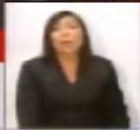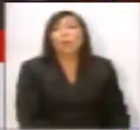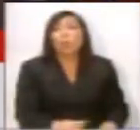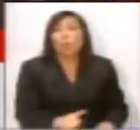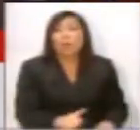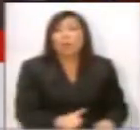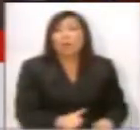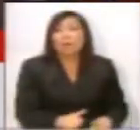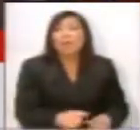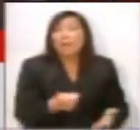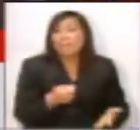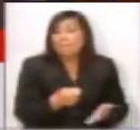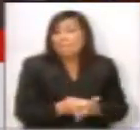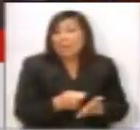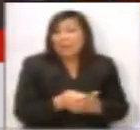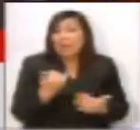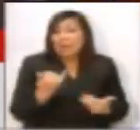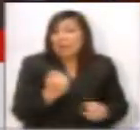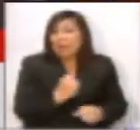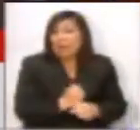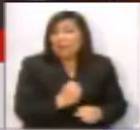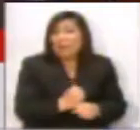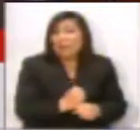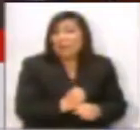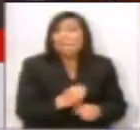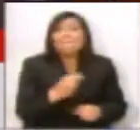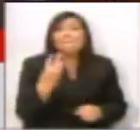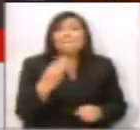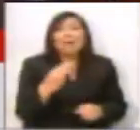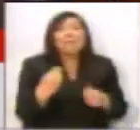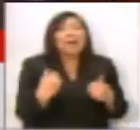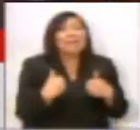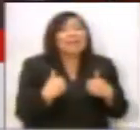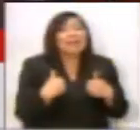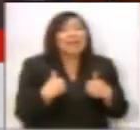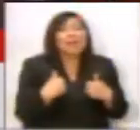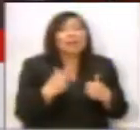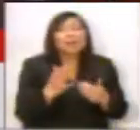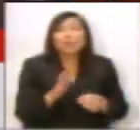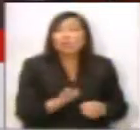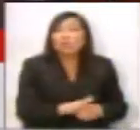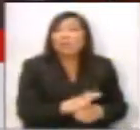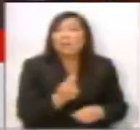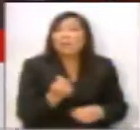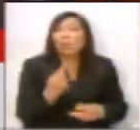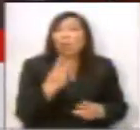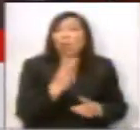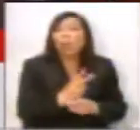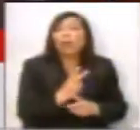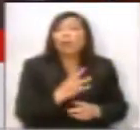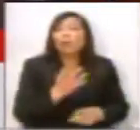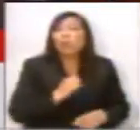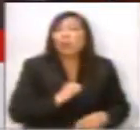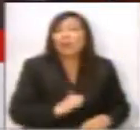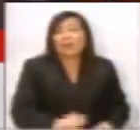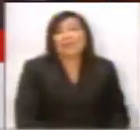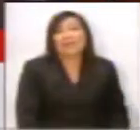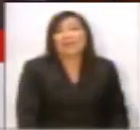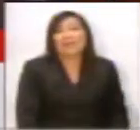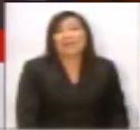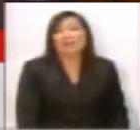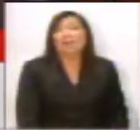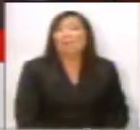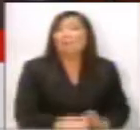Cuando usted remunere ese trabajo, las madres van a tener el suficiente dinero para criar a los niños y se